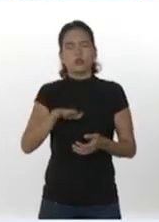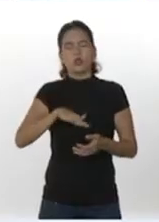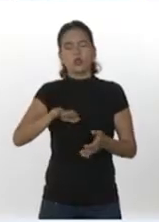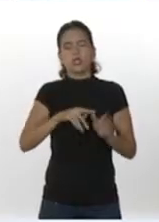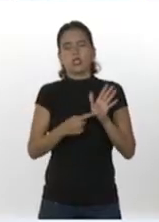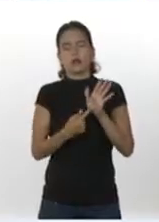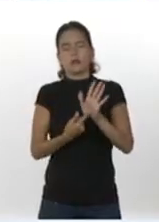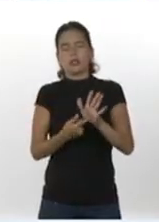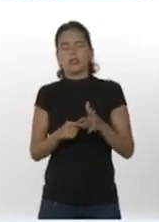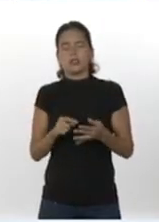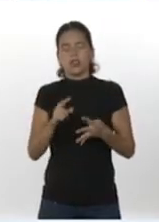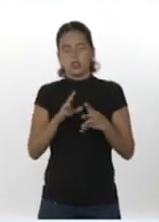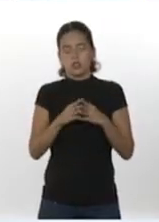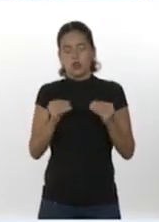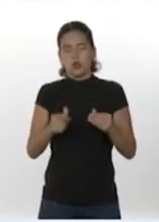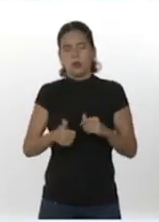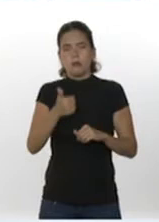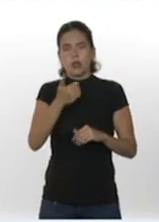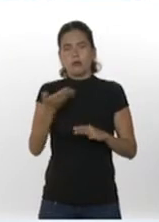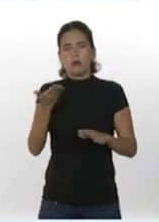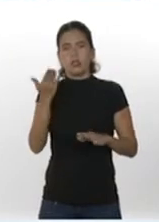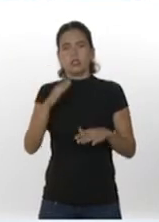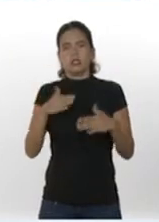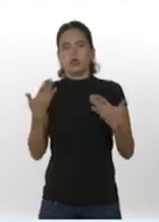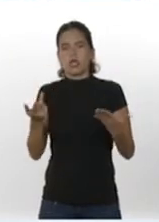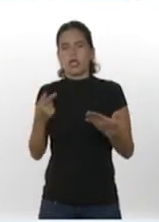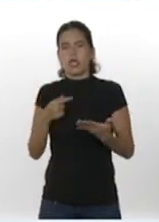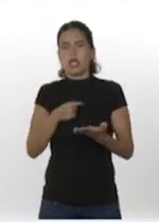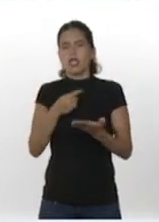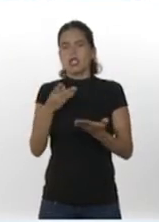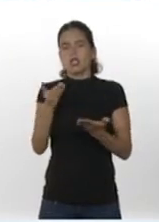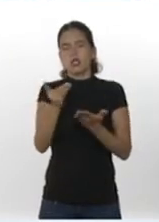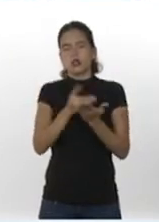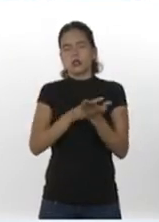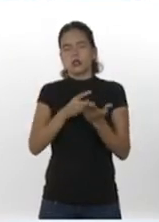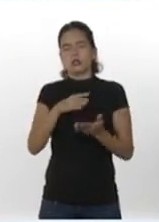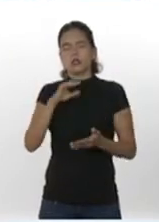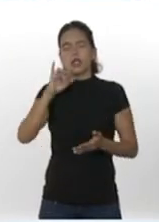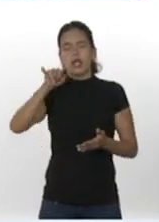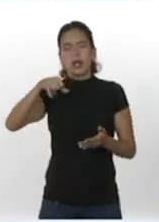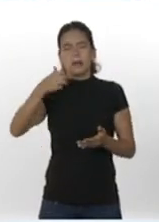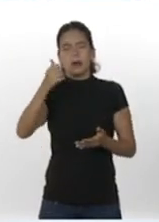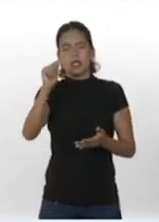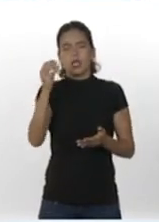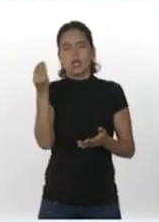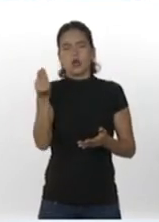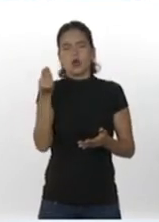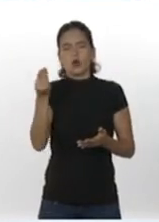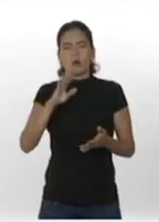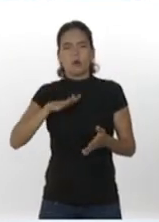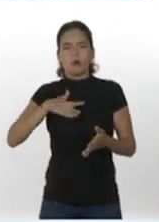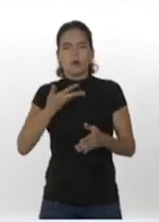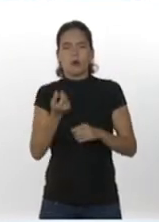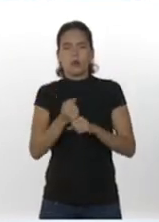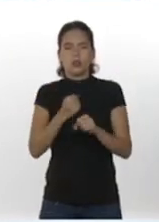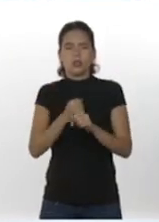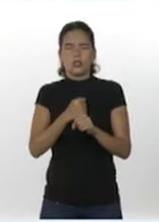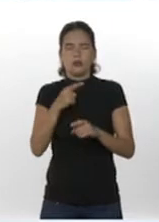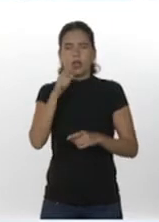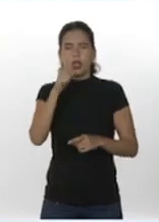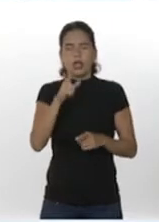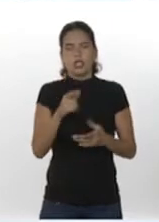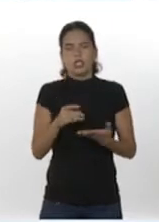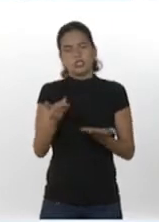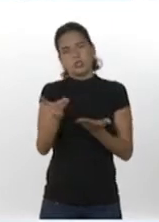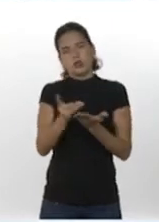los aspectos más importantes de lo que es la Carta de Jamaica y cómo podemos trabajar esa Carta